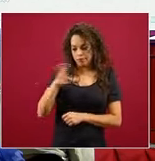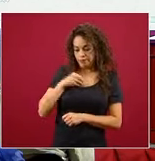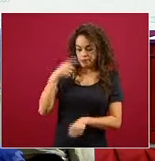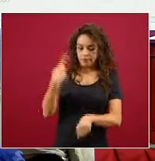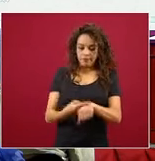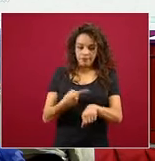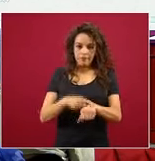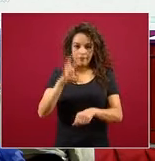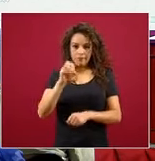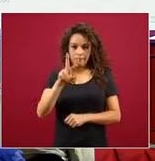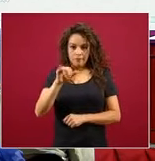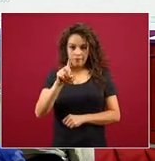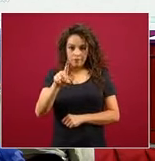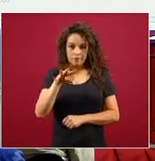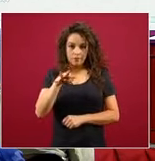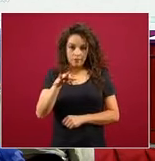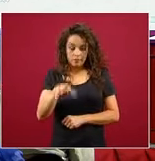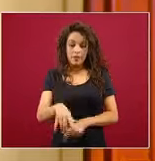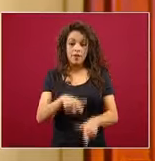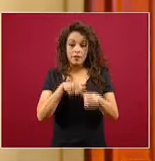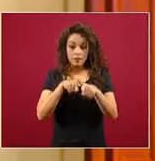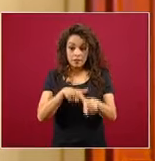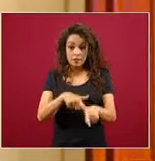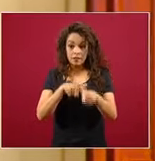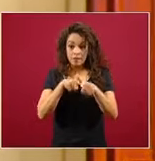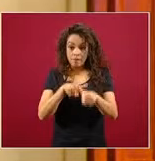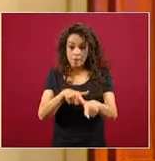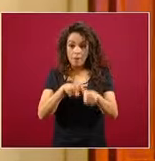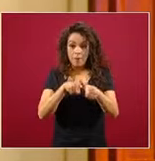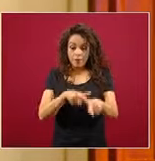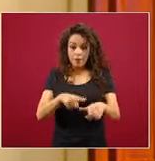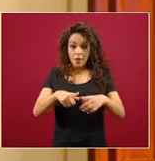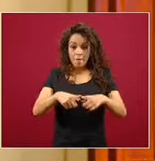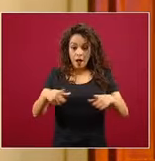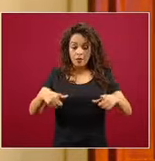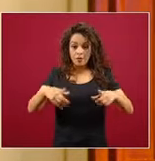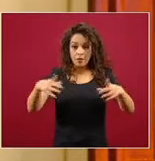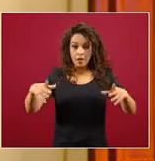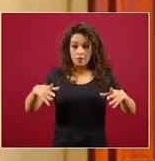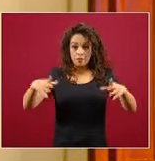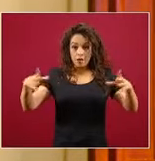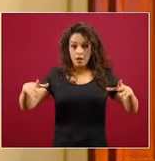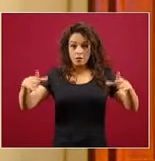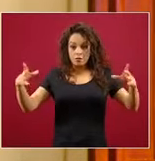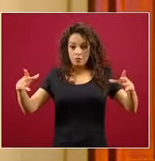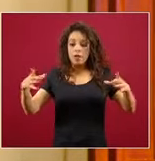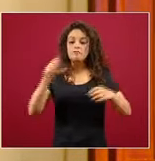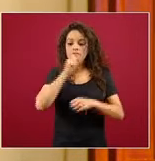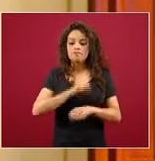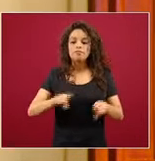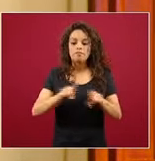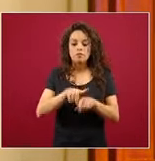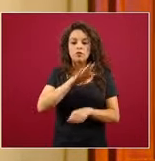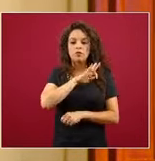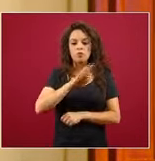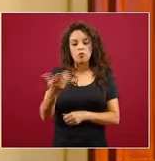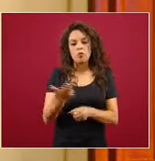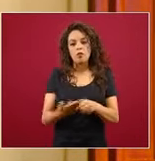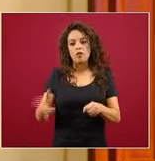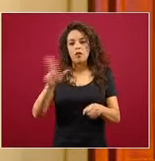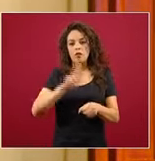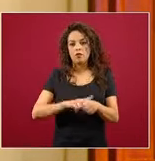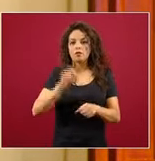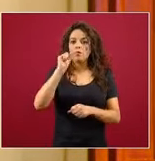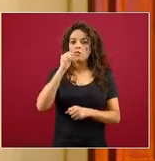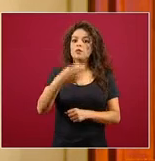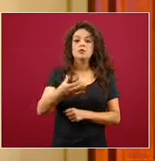esto sucede y continúan ciertas tendencias de incremento, también pudiera incrementarse la ocupación hospitalaria. De ahí la